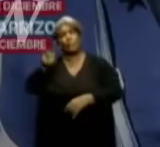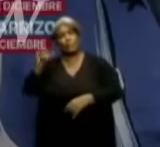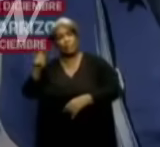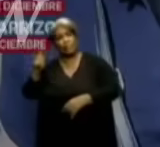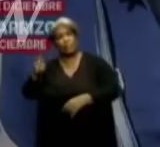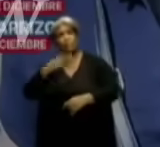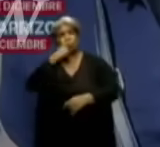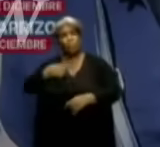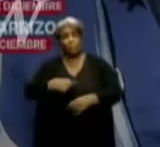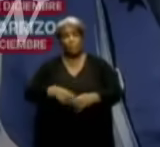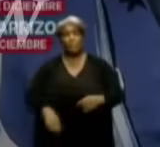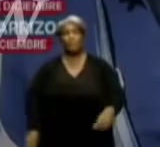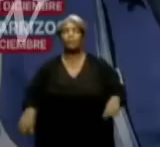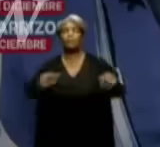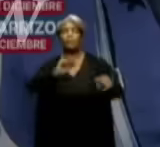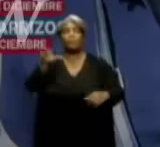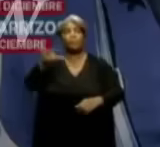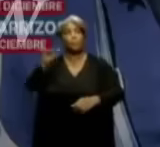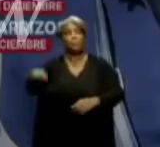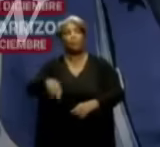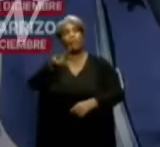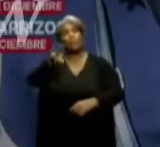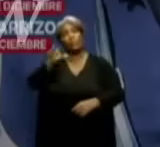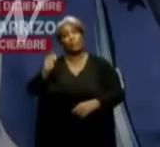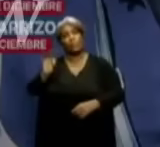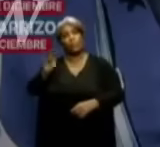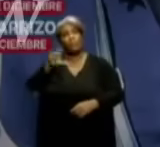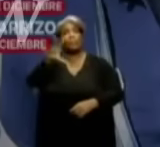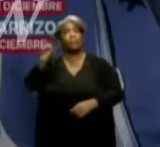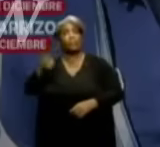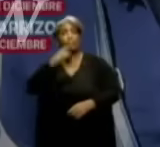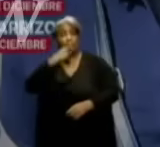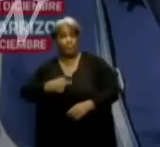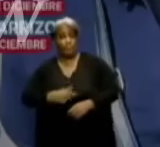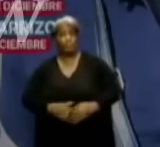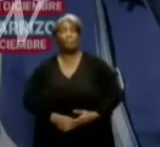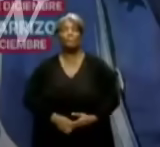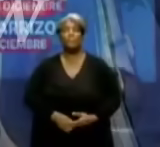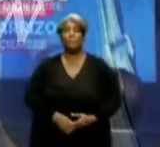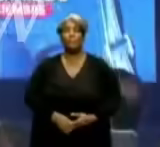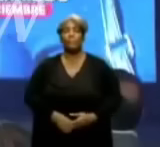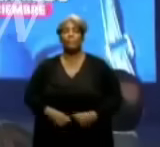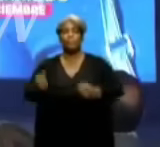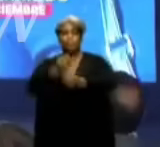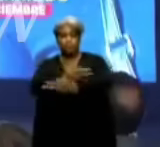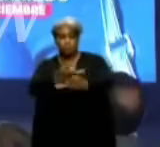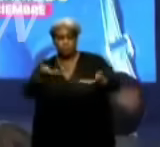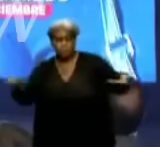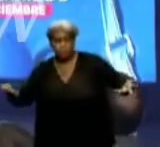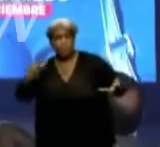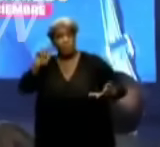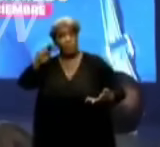Alcarrizos 29 y 30 de diciembre. Esos productos de INESPRE